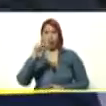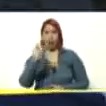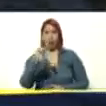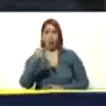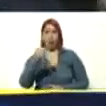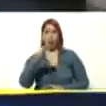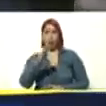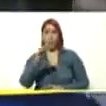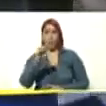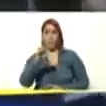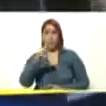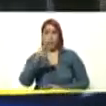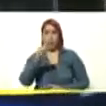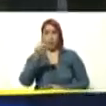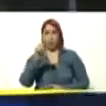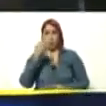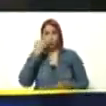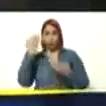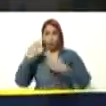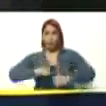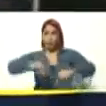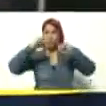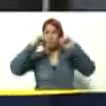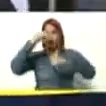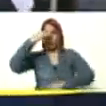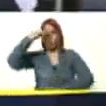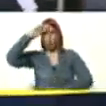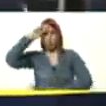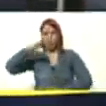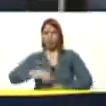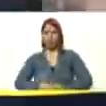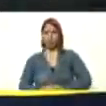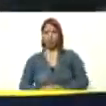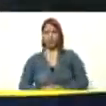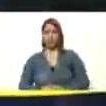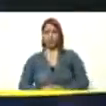Rodríguez. ¡Que viva Cuba!